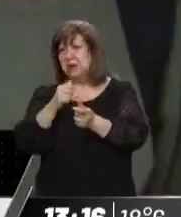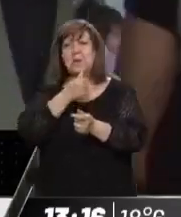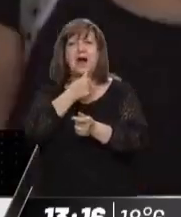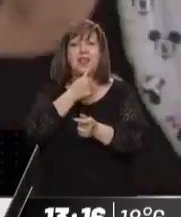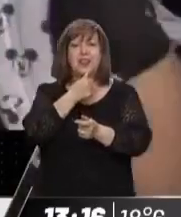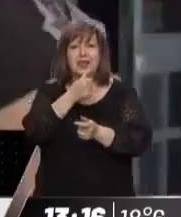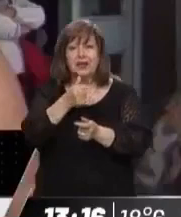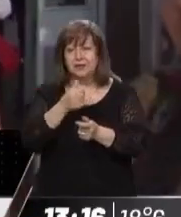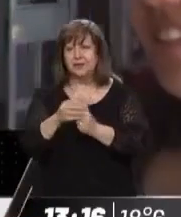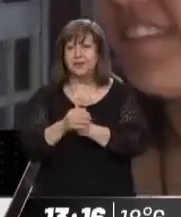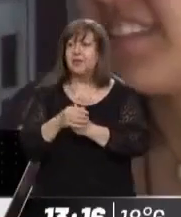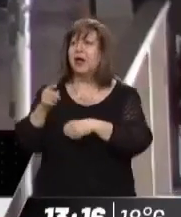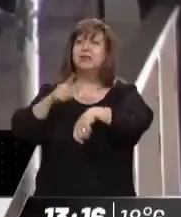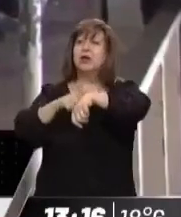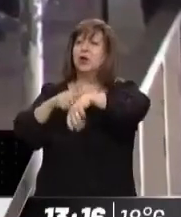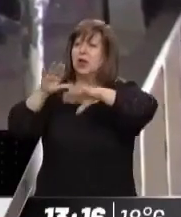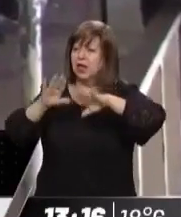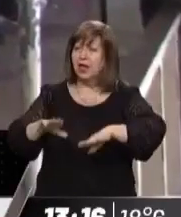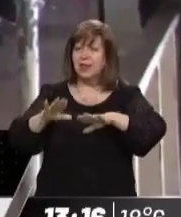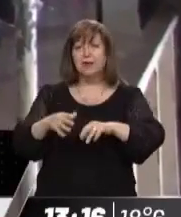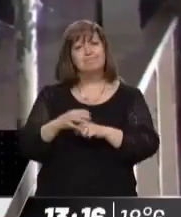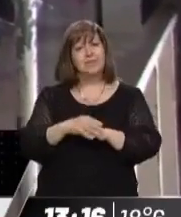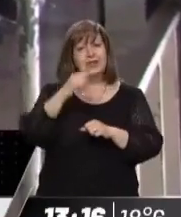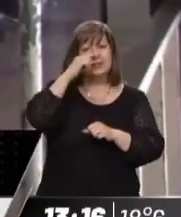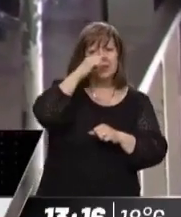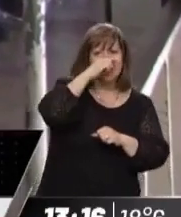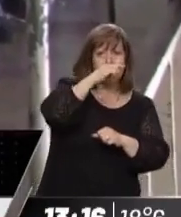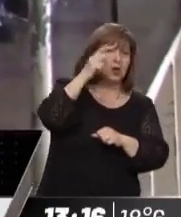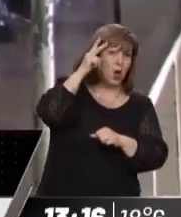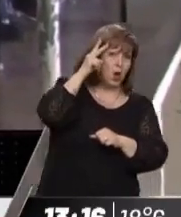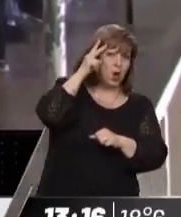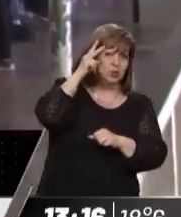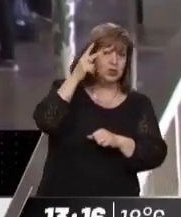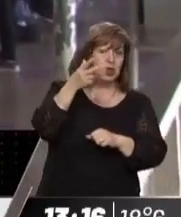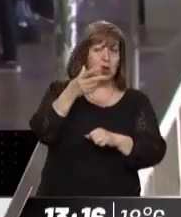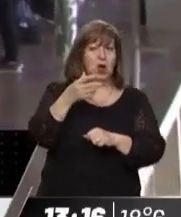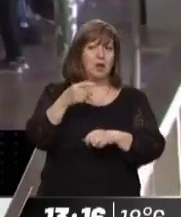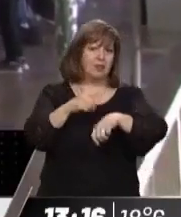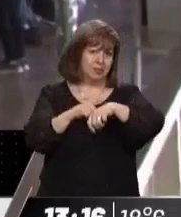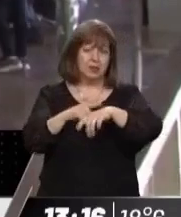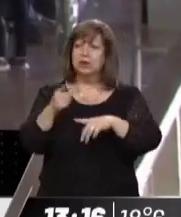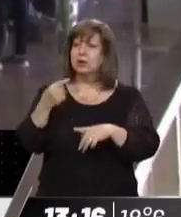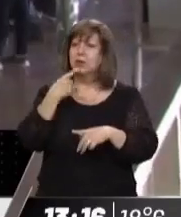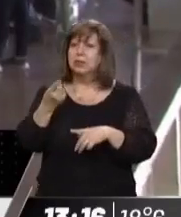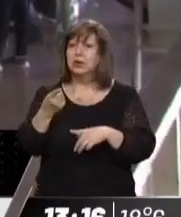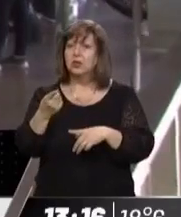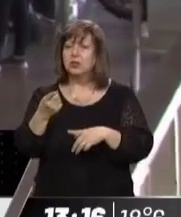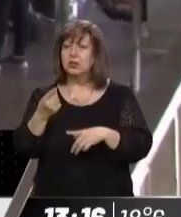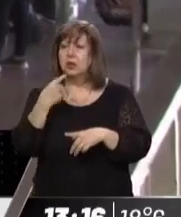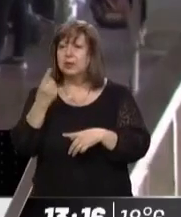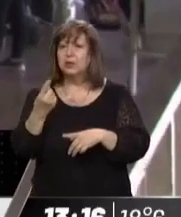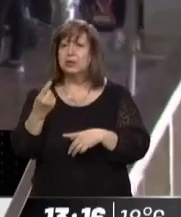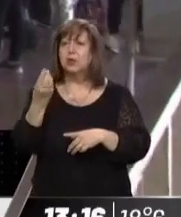hasta las 7, 7 y media, 8 por ahí. ¿El pasaje, el precio del pasaje? 300 pesos cada pasaje. ¿Llevan alcohol? Que yo